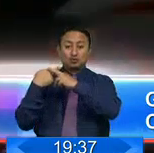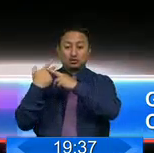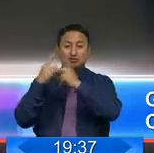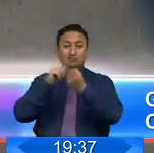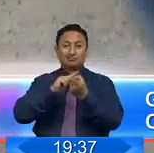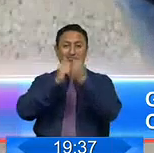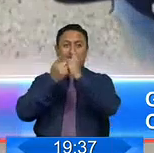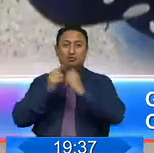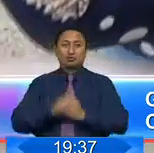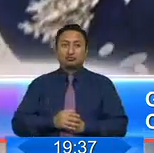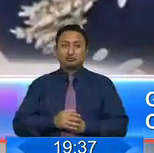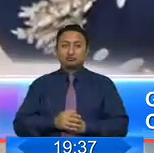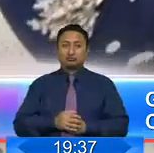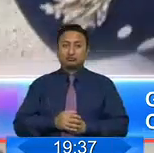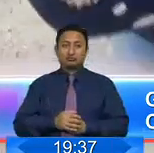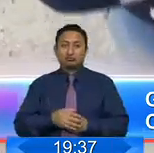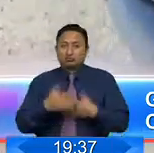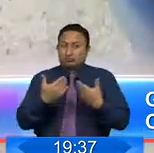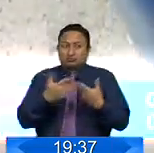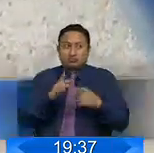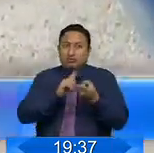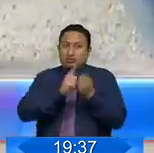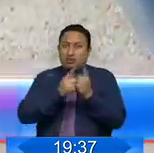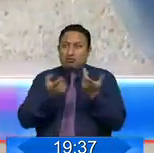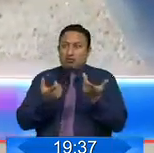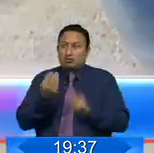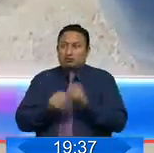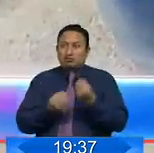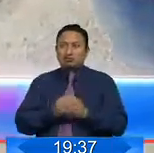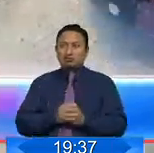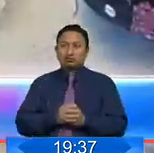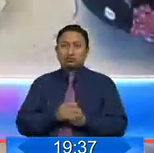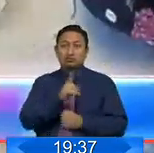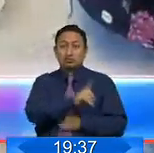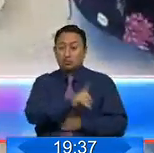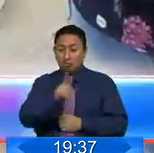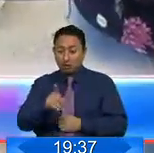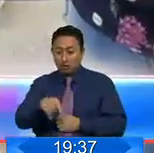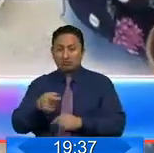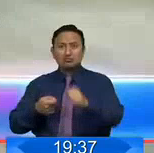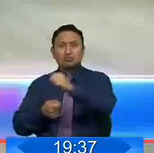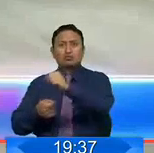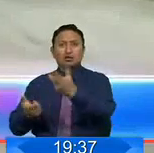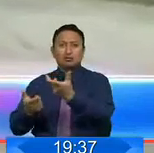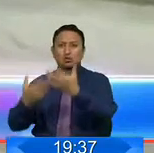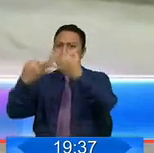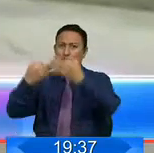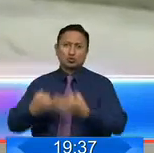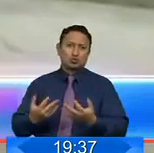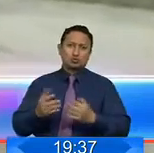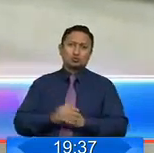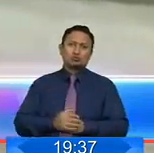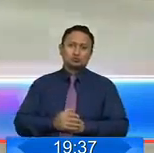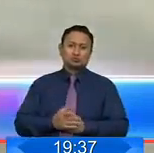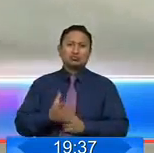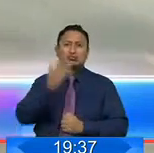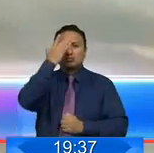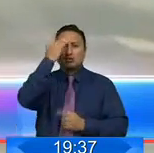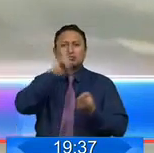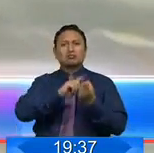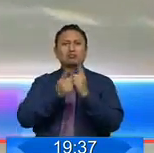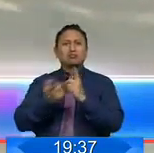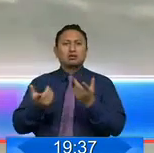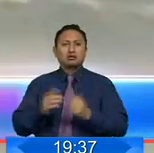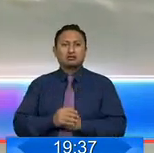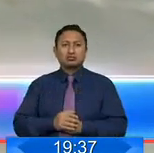De buenas a primeras los cambian y enseguida los asesinan. No me parece justo lo que están haciendo, cambiarlos para asesinarlos. Es